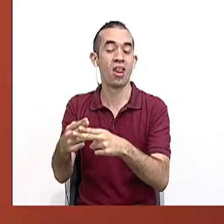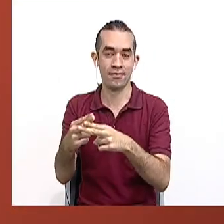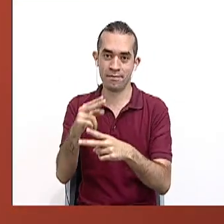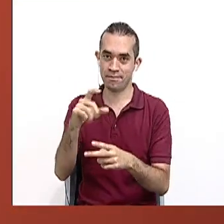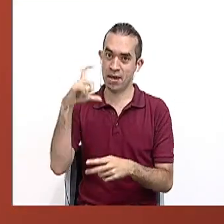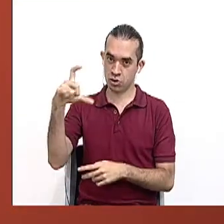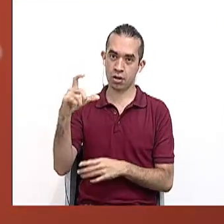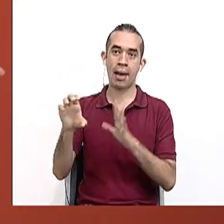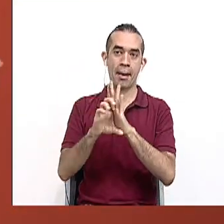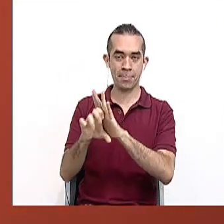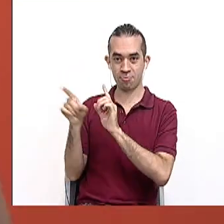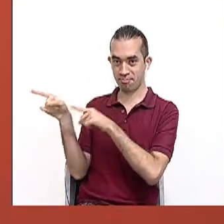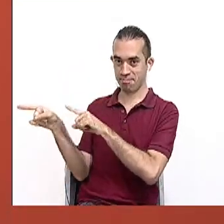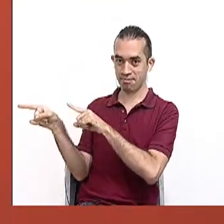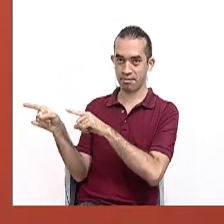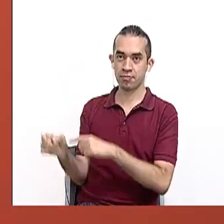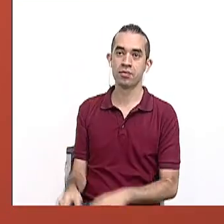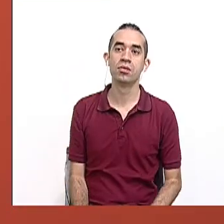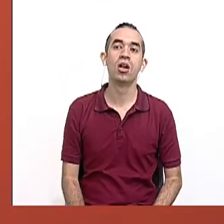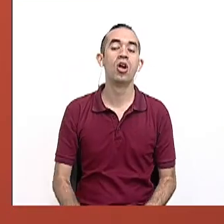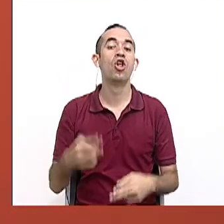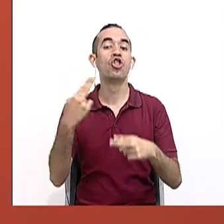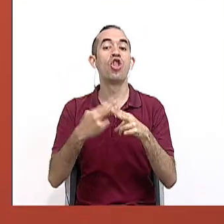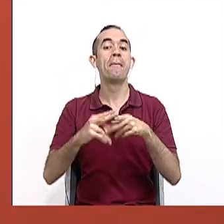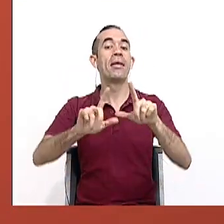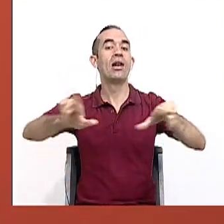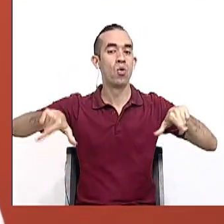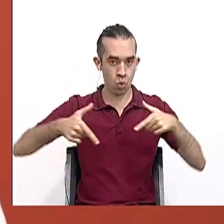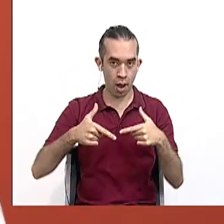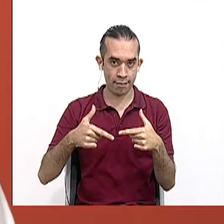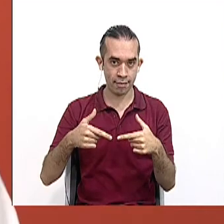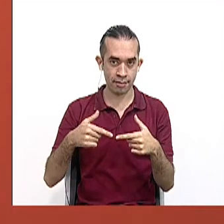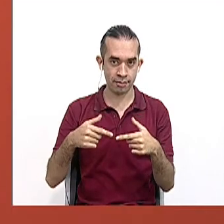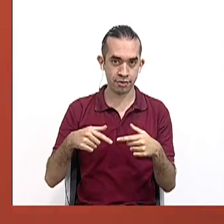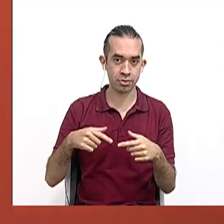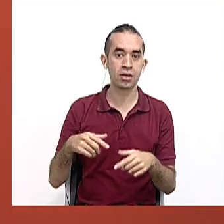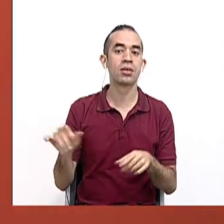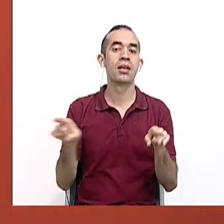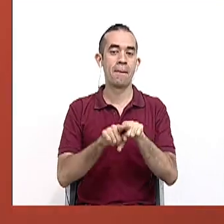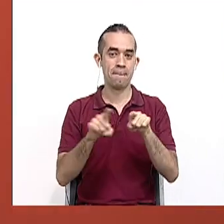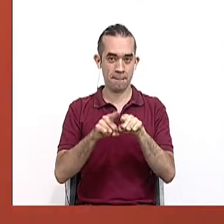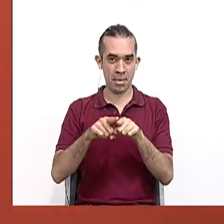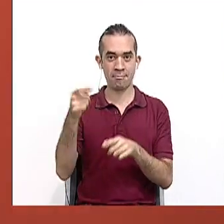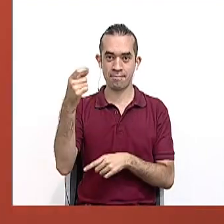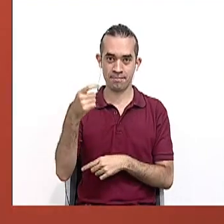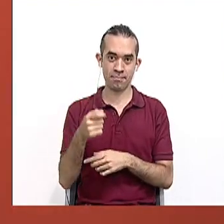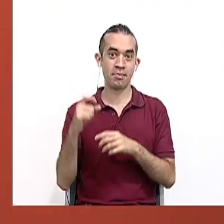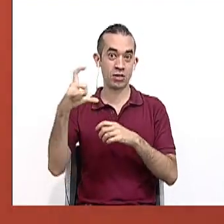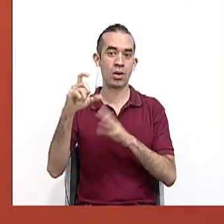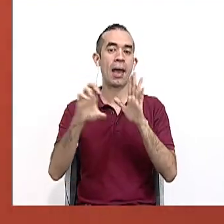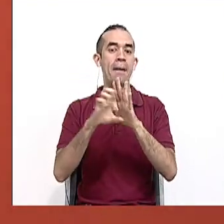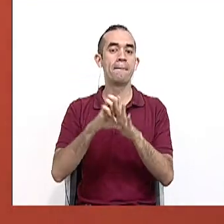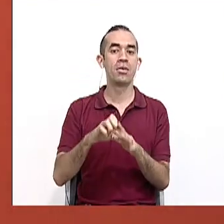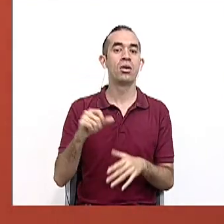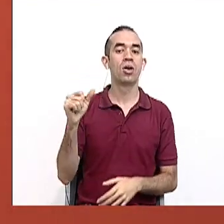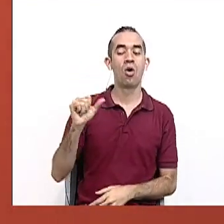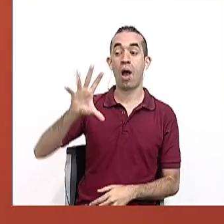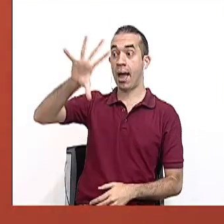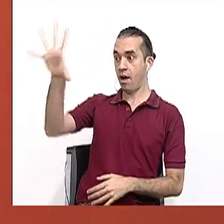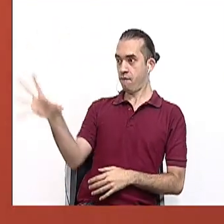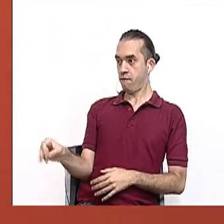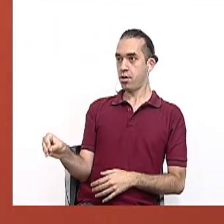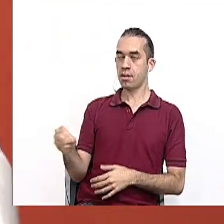mayúscula, como la pulga. Los nombres geográficos también van en mayúscula. Por ejemplo, los continentes